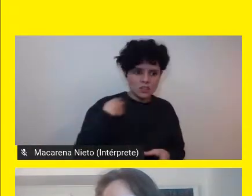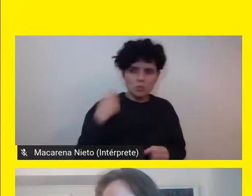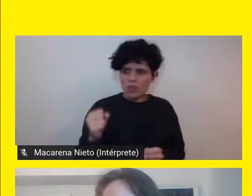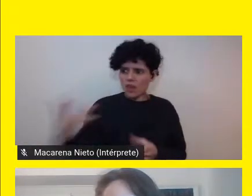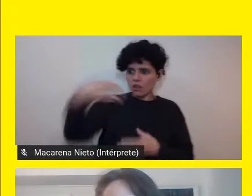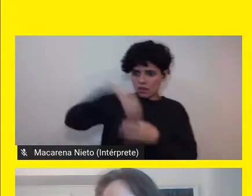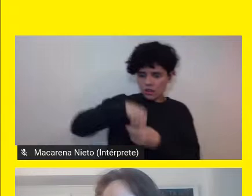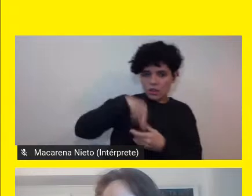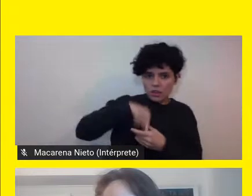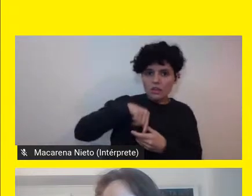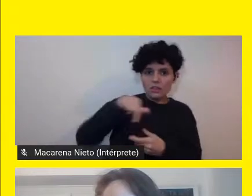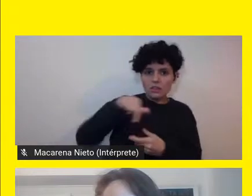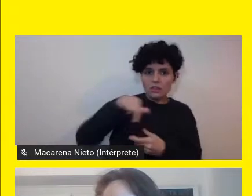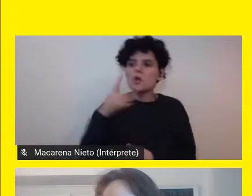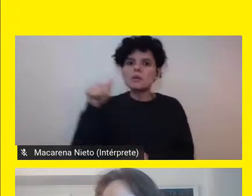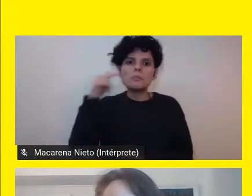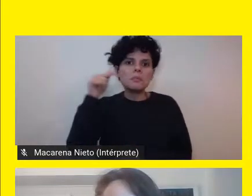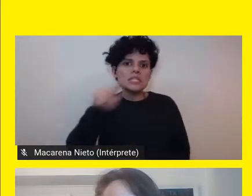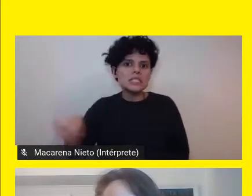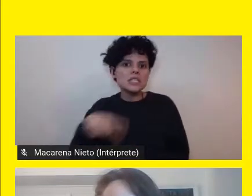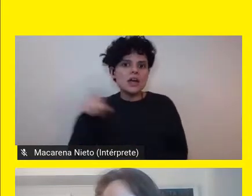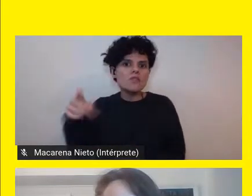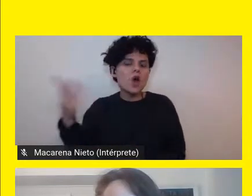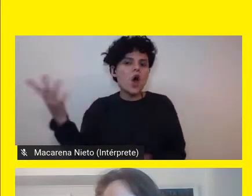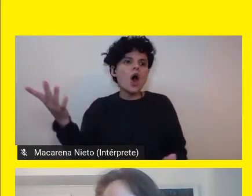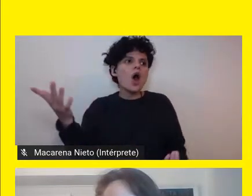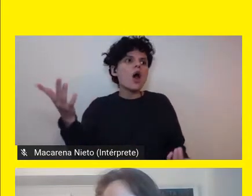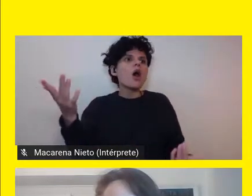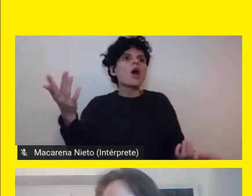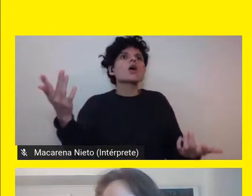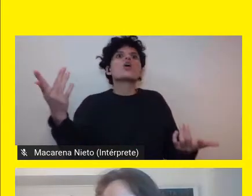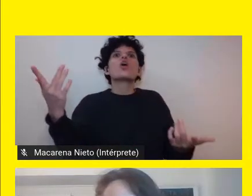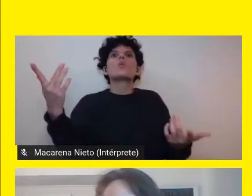tales, porque se los entendía simplemente como una extensión